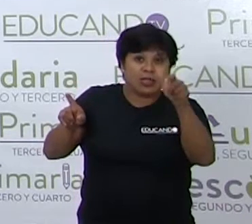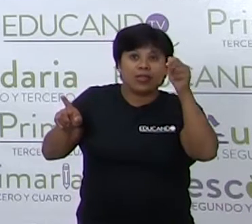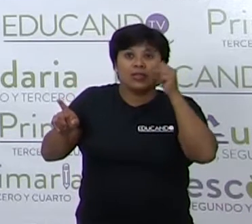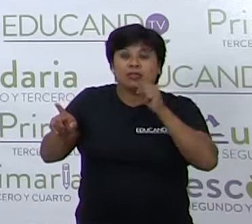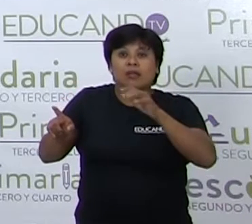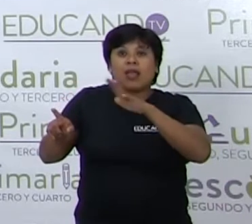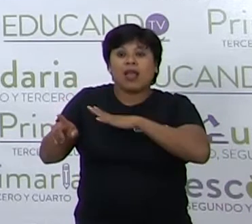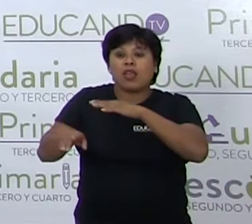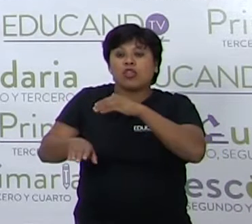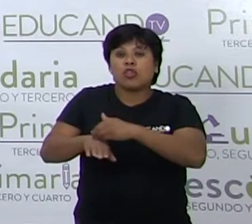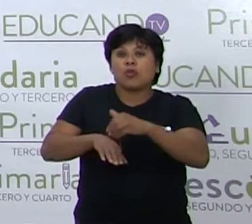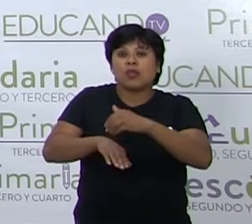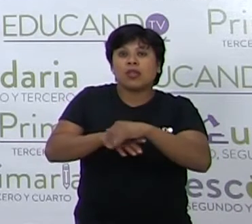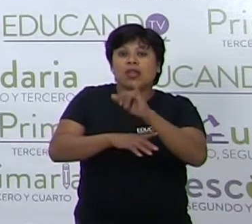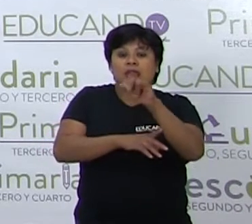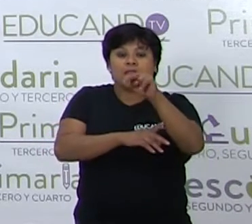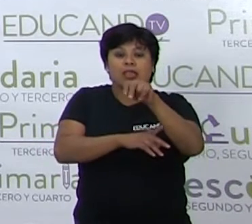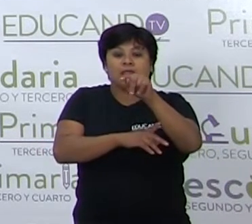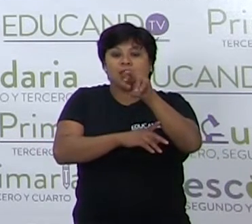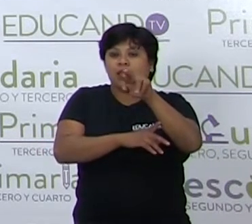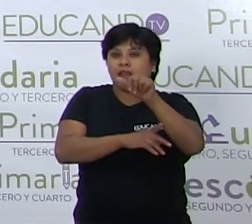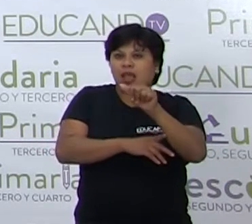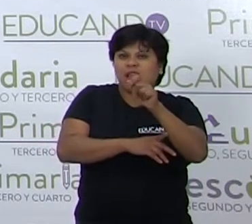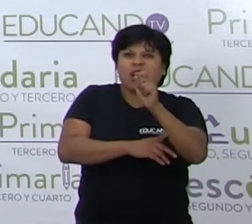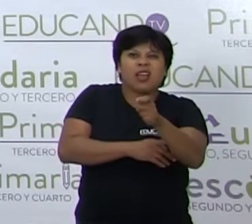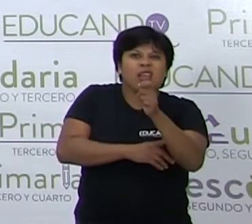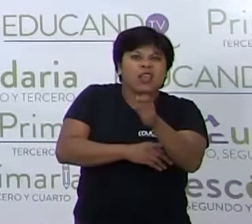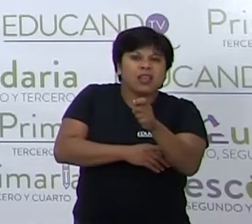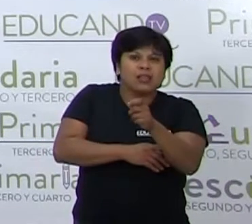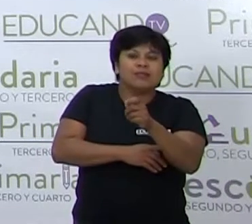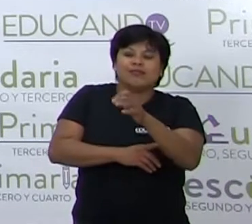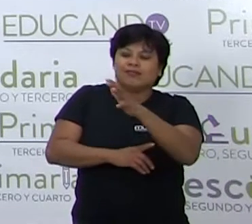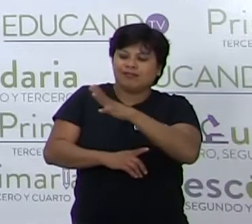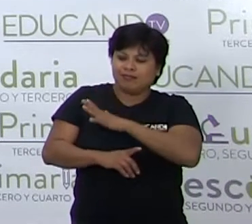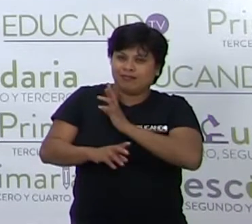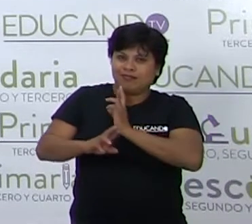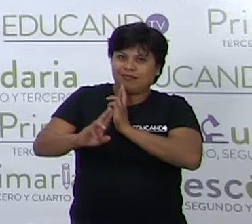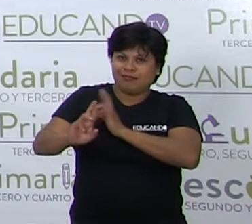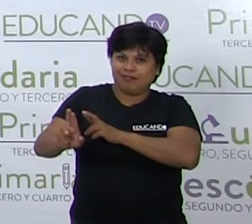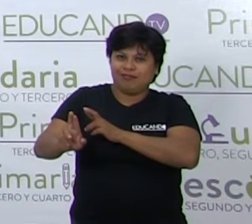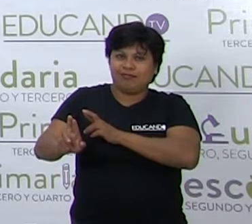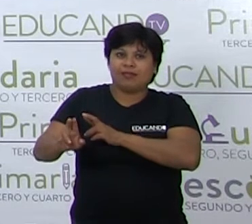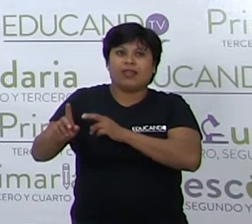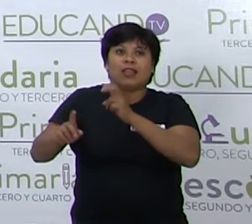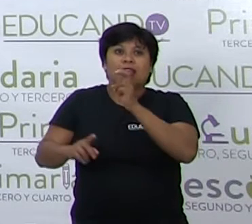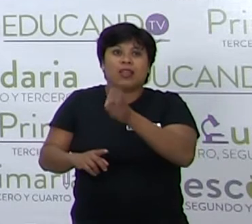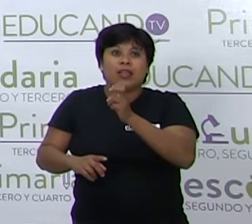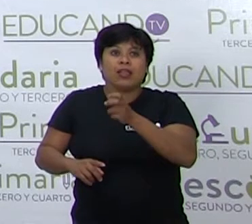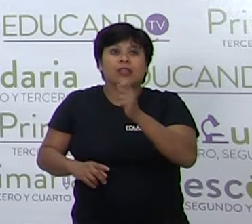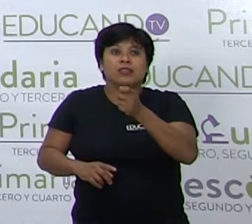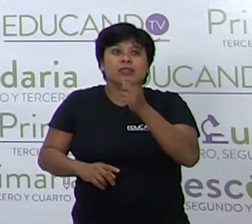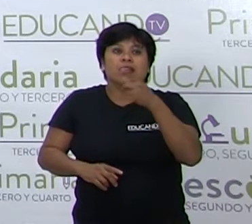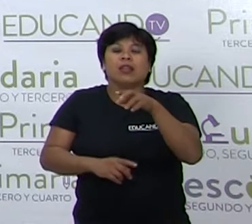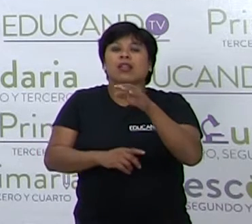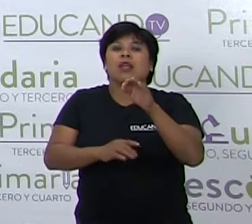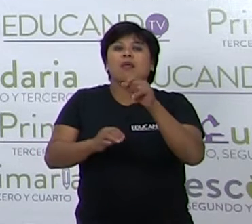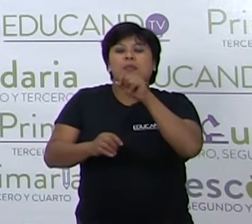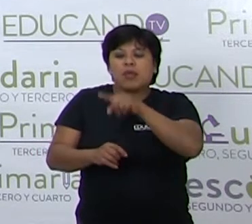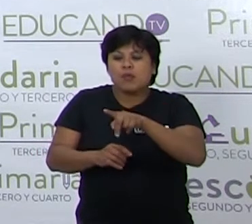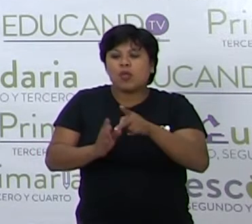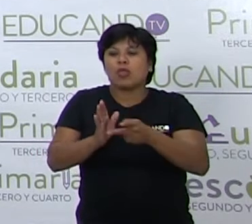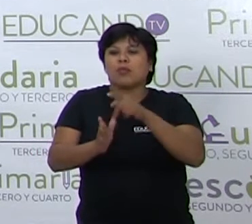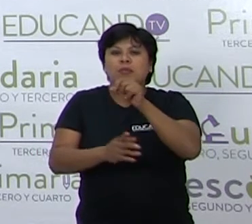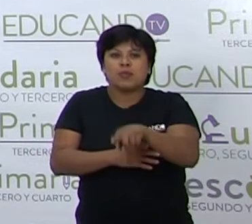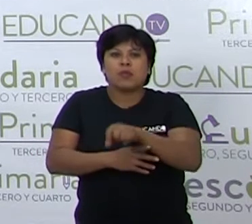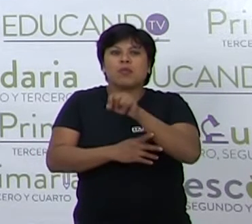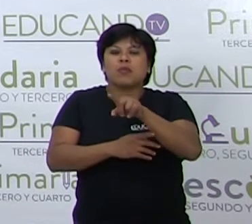un número. ¿Qué significa iterar? Aquí está la respuesta. Iterar significa repetir algo.